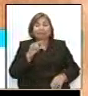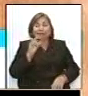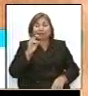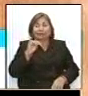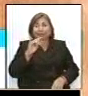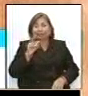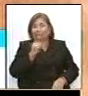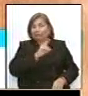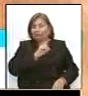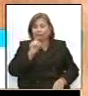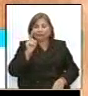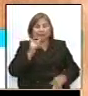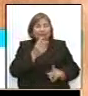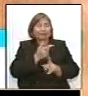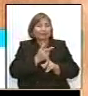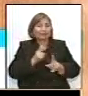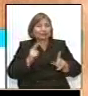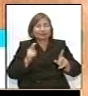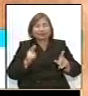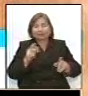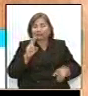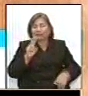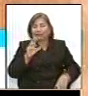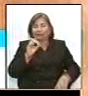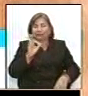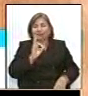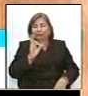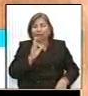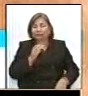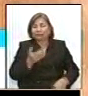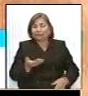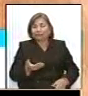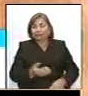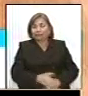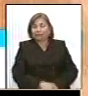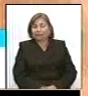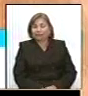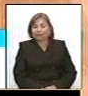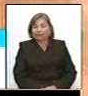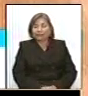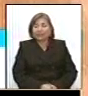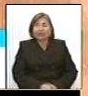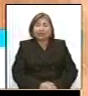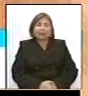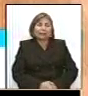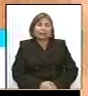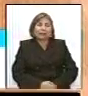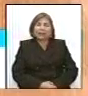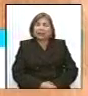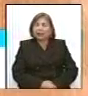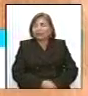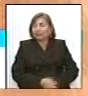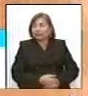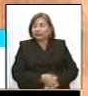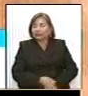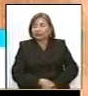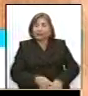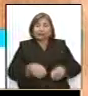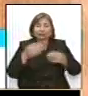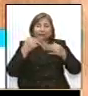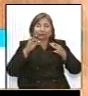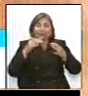y no en La Libertad, hasta la reunión del 20 de febrero del año 2018. Y también en la red